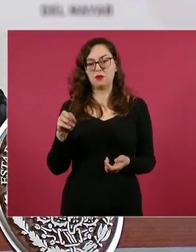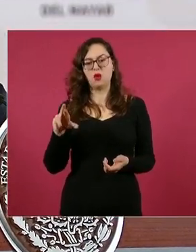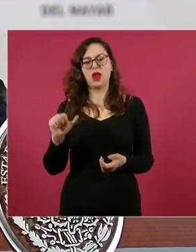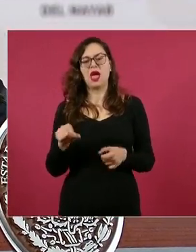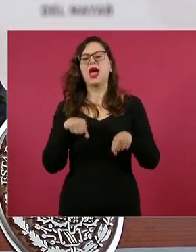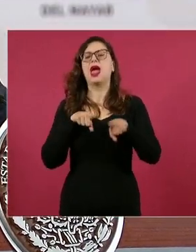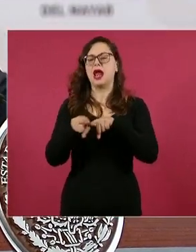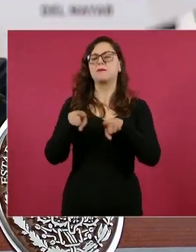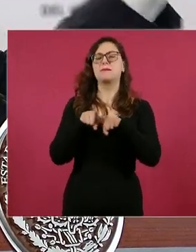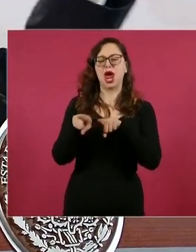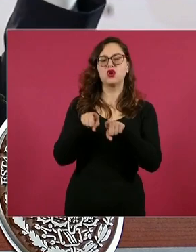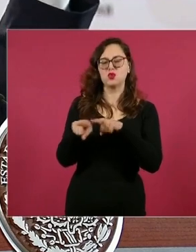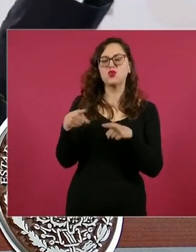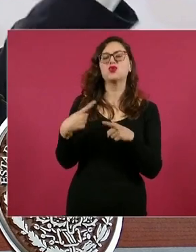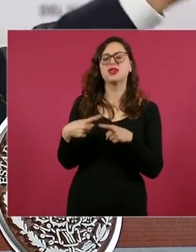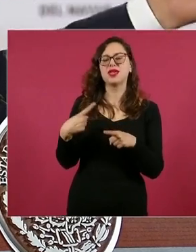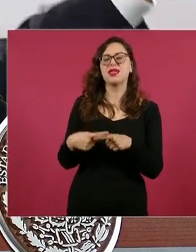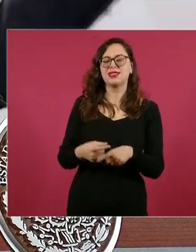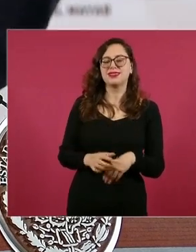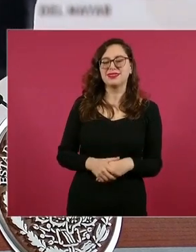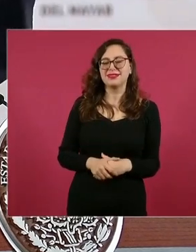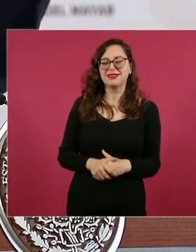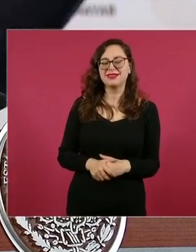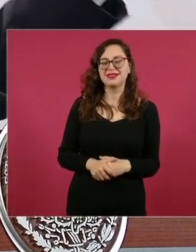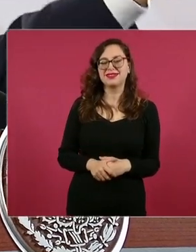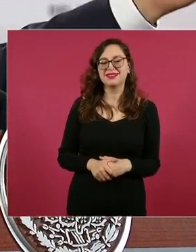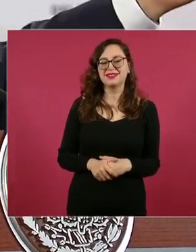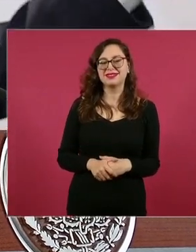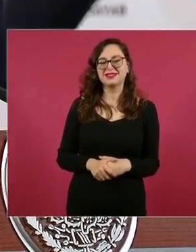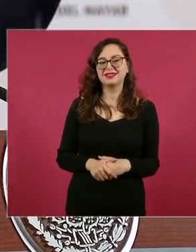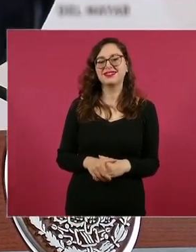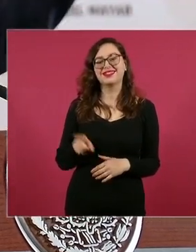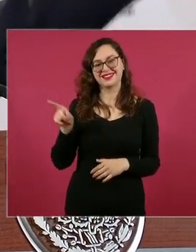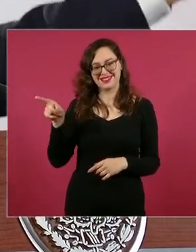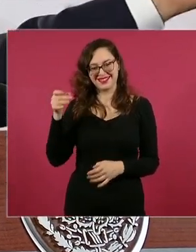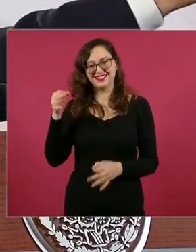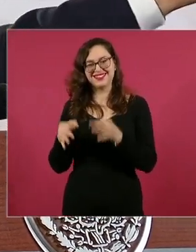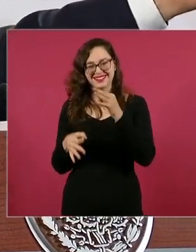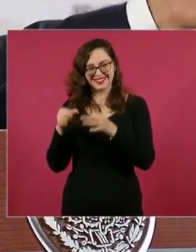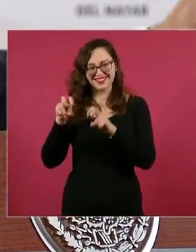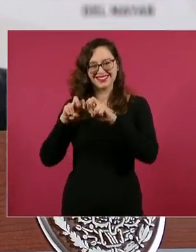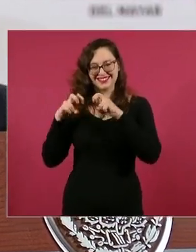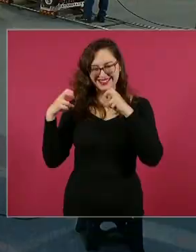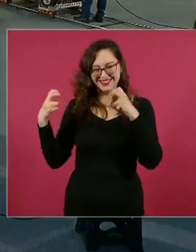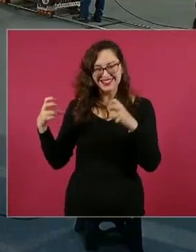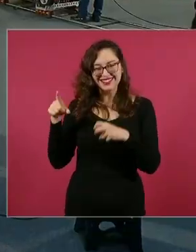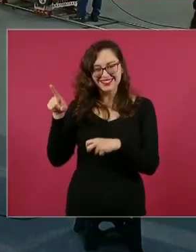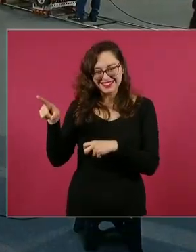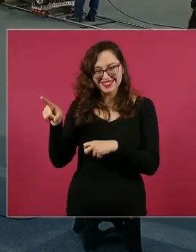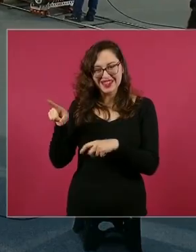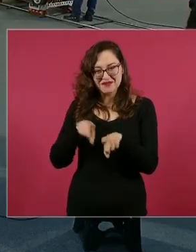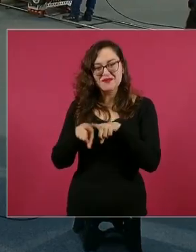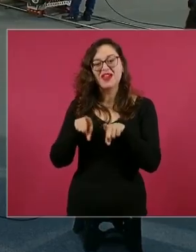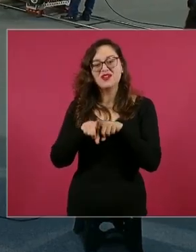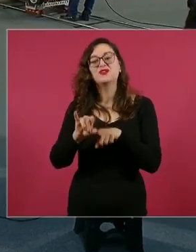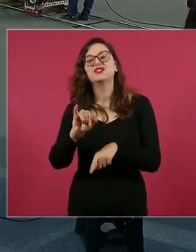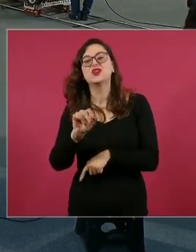estaba de cómo se llama ministro de la suprema corte es